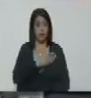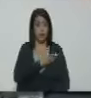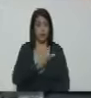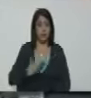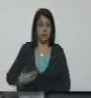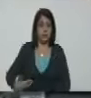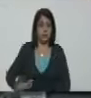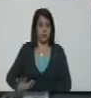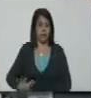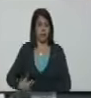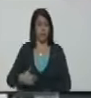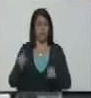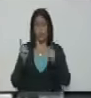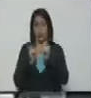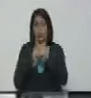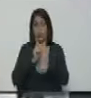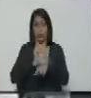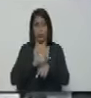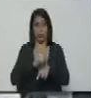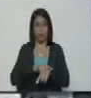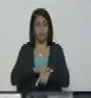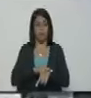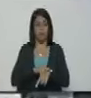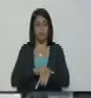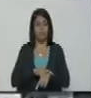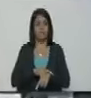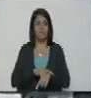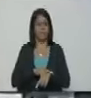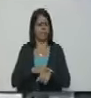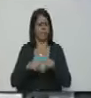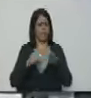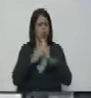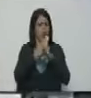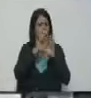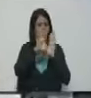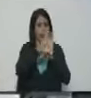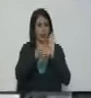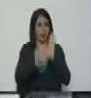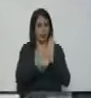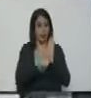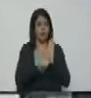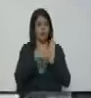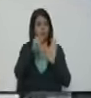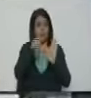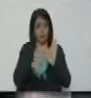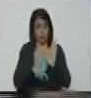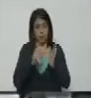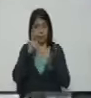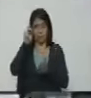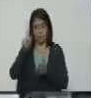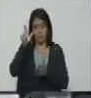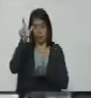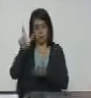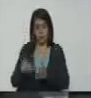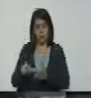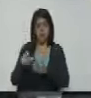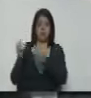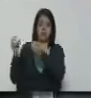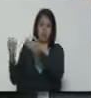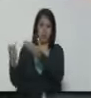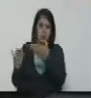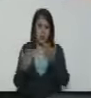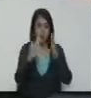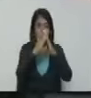presidente provisorio, absurdo, inconstitucional, fue también en persona y recibido en la Casa